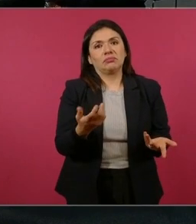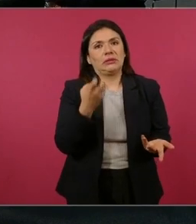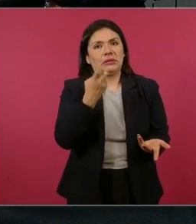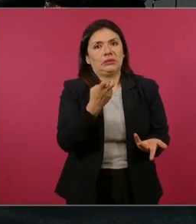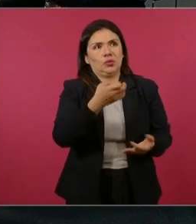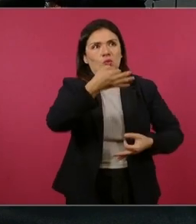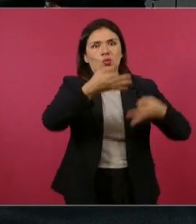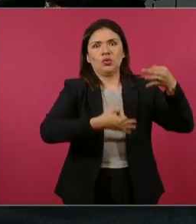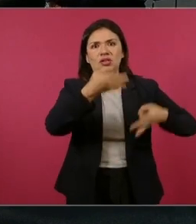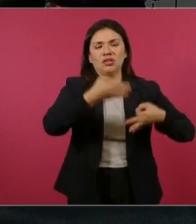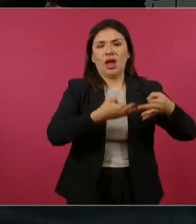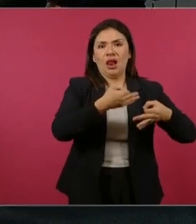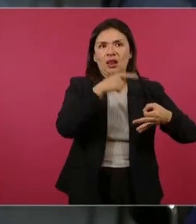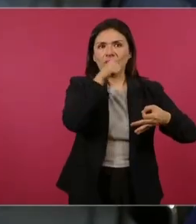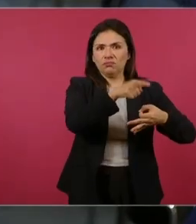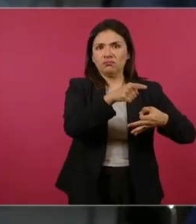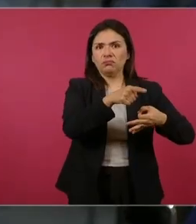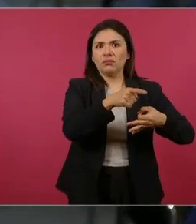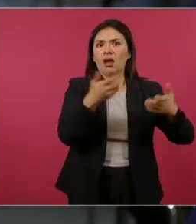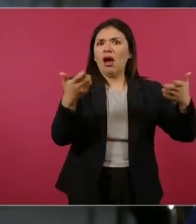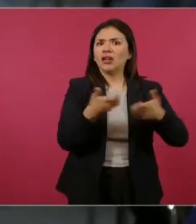en este Poder Judicial